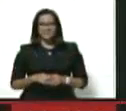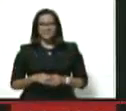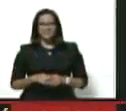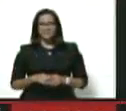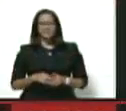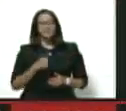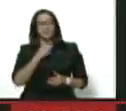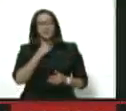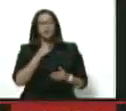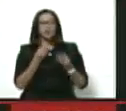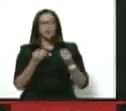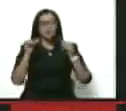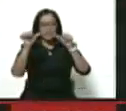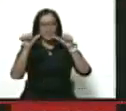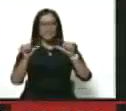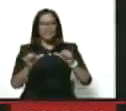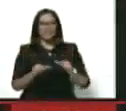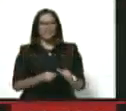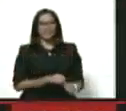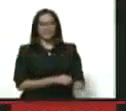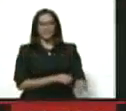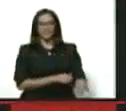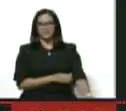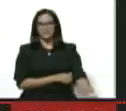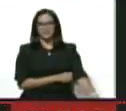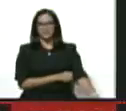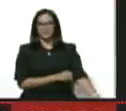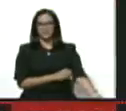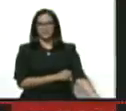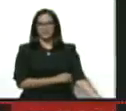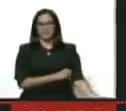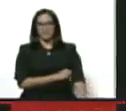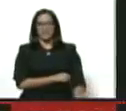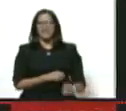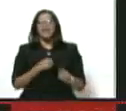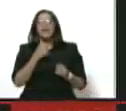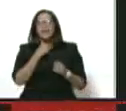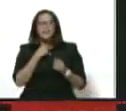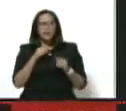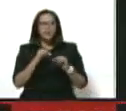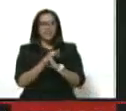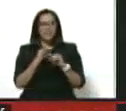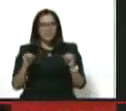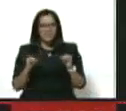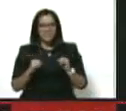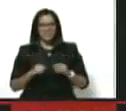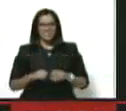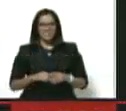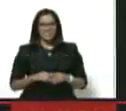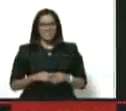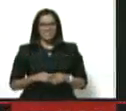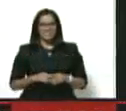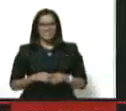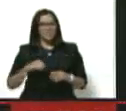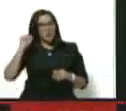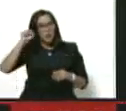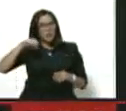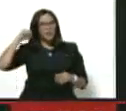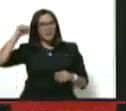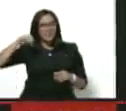Me gusta mucho esta carretera y me gusta al final, lo que pasa es que los pasan muy tarde, los